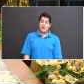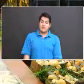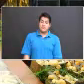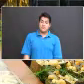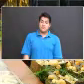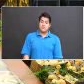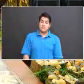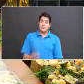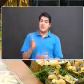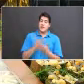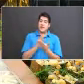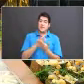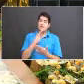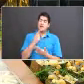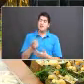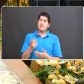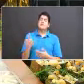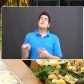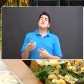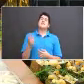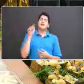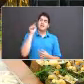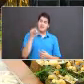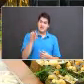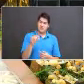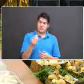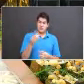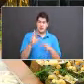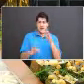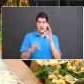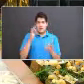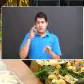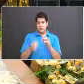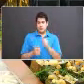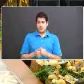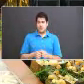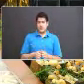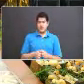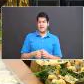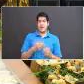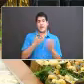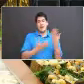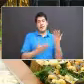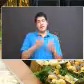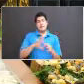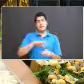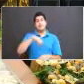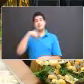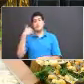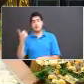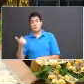no dice la Biblia, ¿quién eres tú que juzgas al siervo de otro?